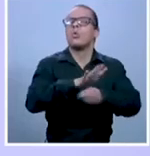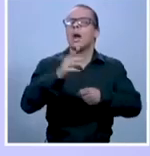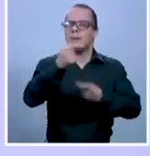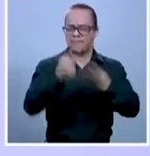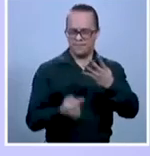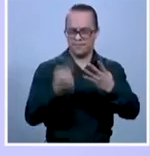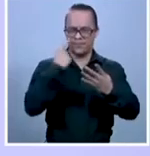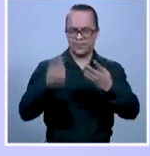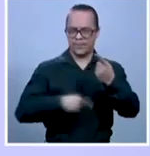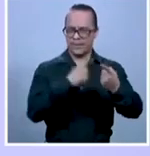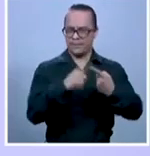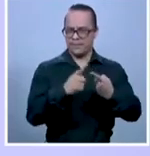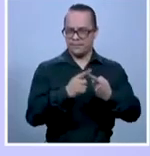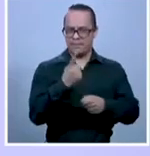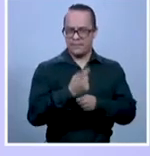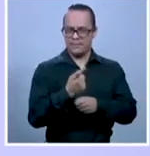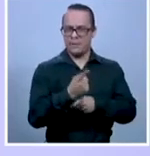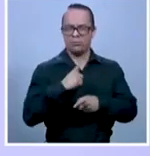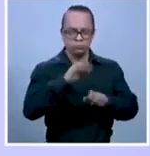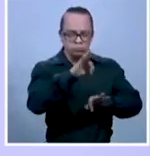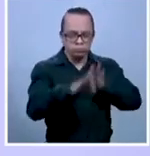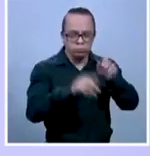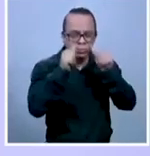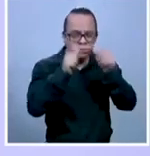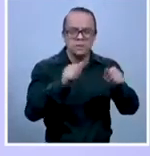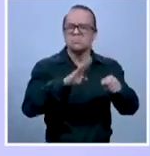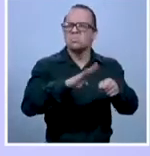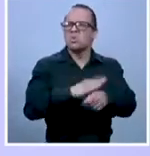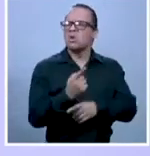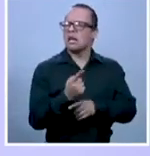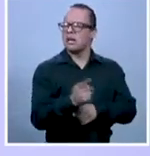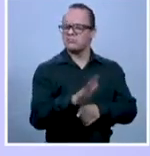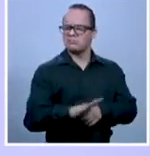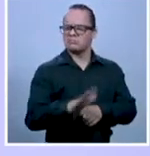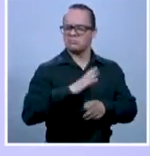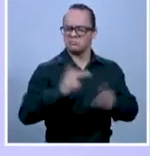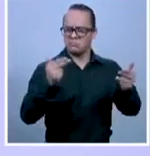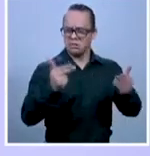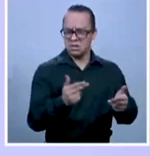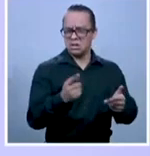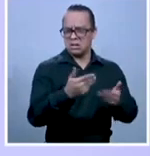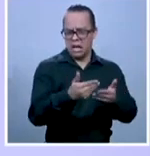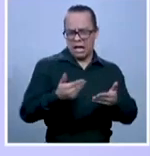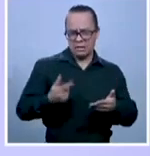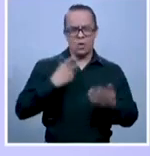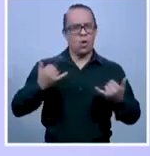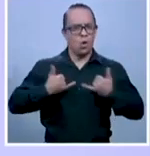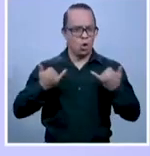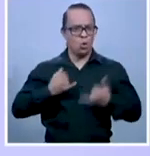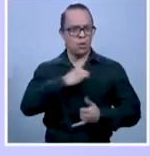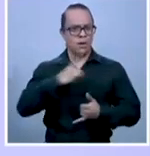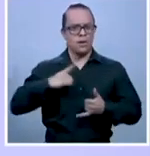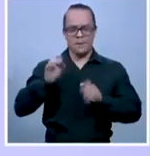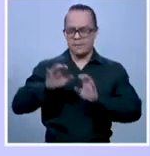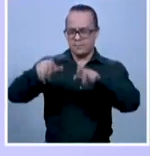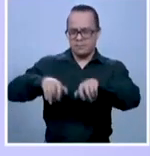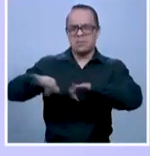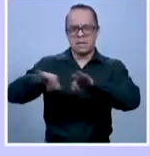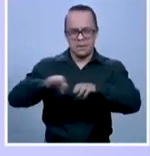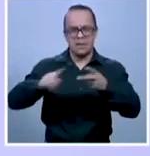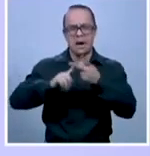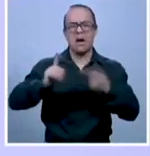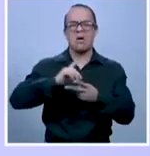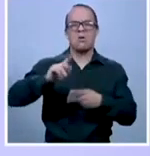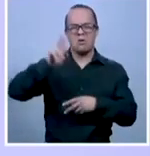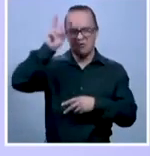medidas. Primero, atender las causas que generan la violencia con acciones que retomen a los jóvenes, generen empleos, combatan las